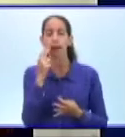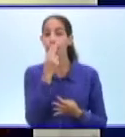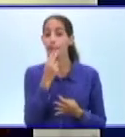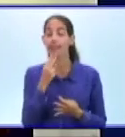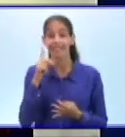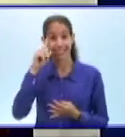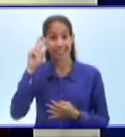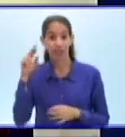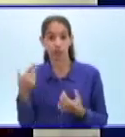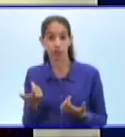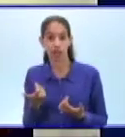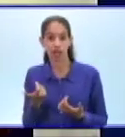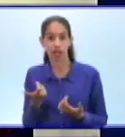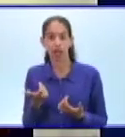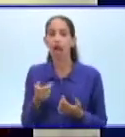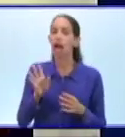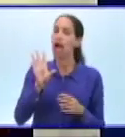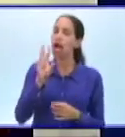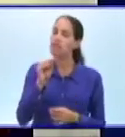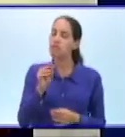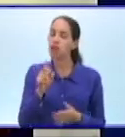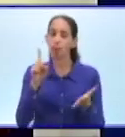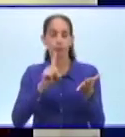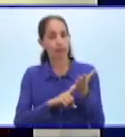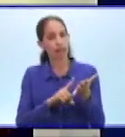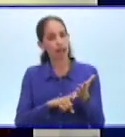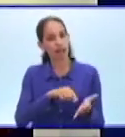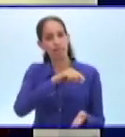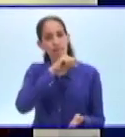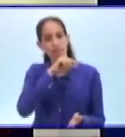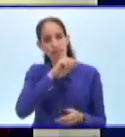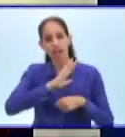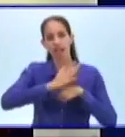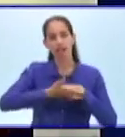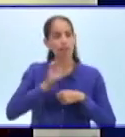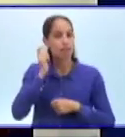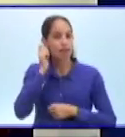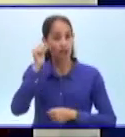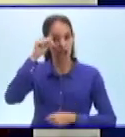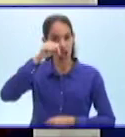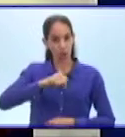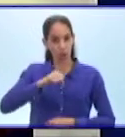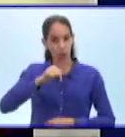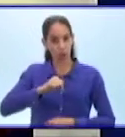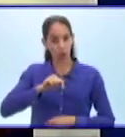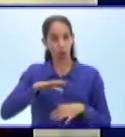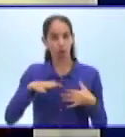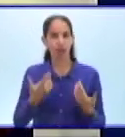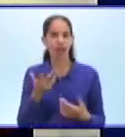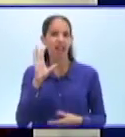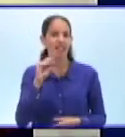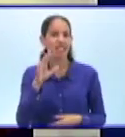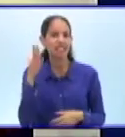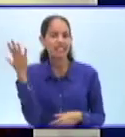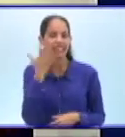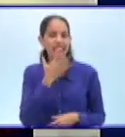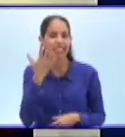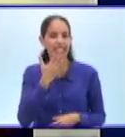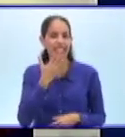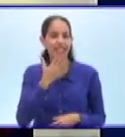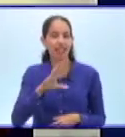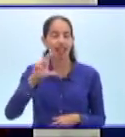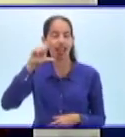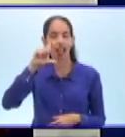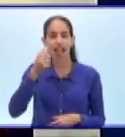de su hermana Ana. Pues hoy vamos a hablar de Carmen Zayas Bazán y ese